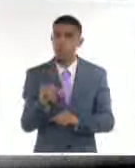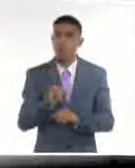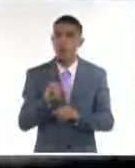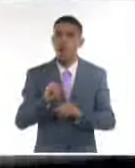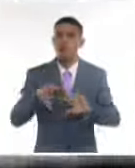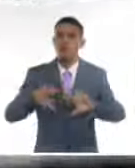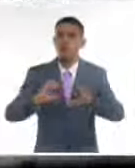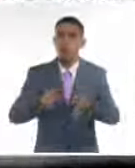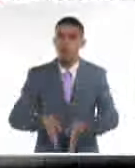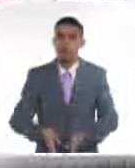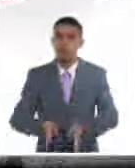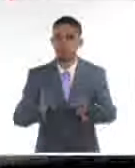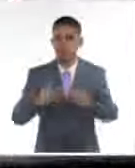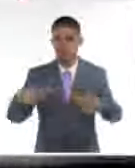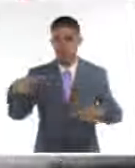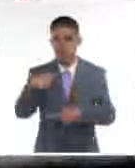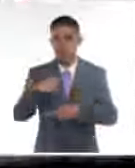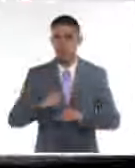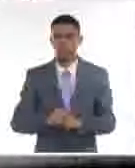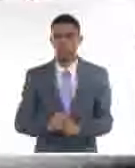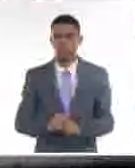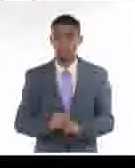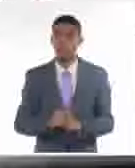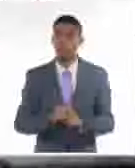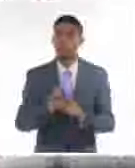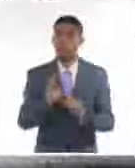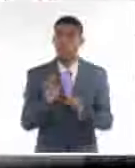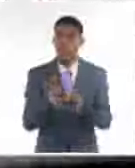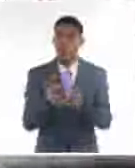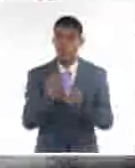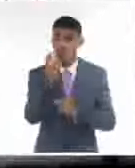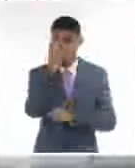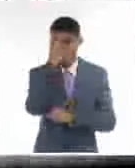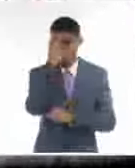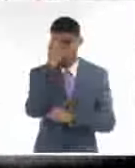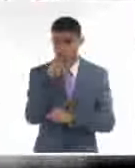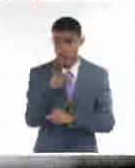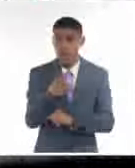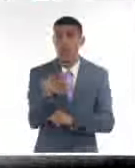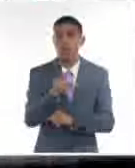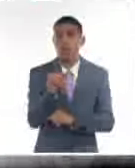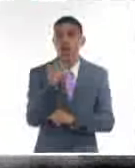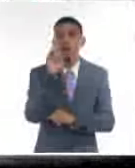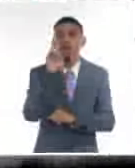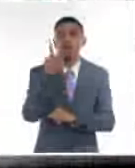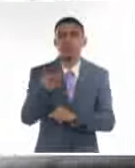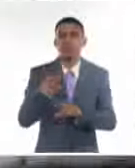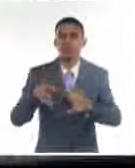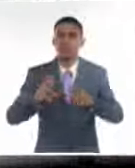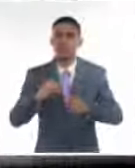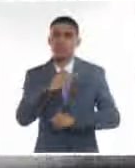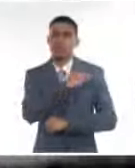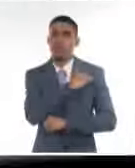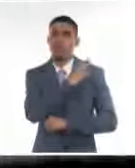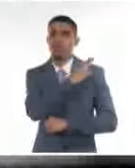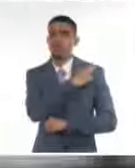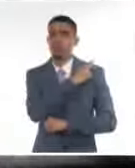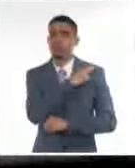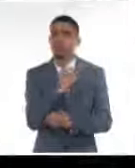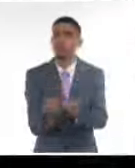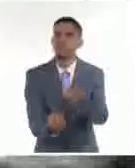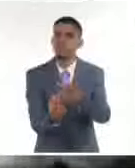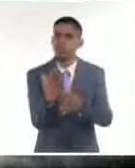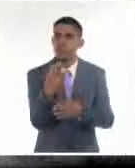carretera central. A medida que el segundo frente se consolidaba desde el punto de vista militar, la jefatura fue creando un